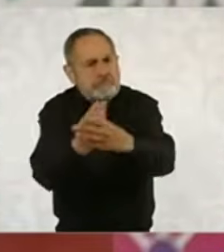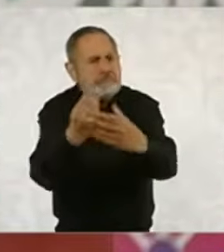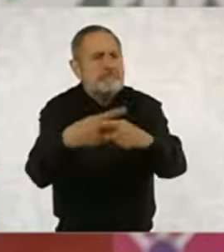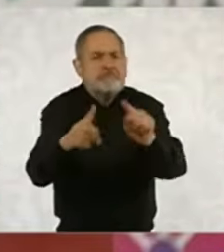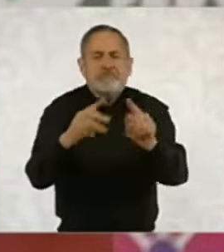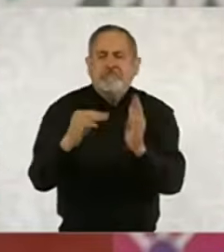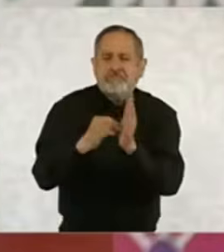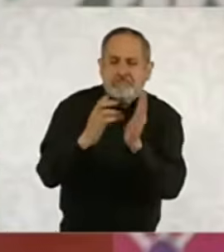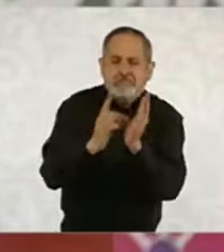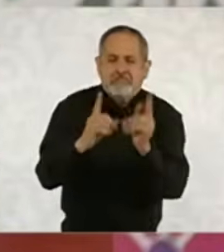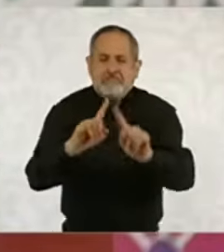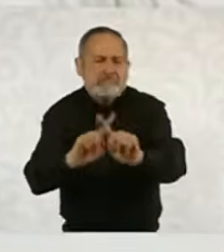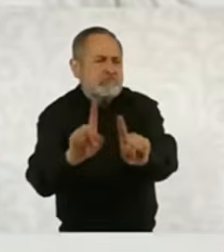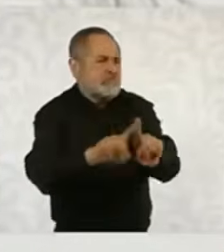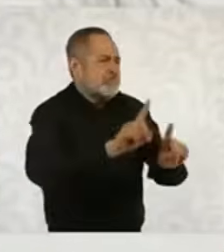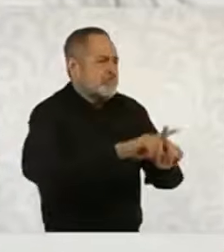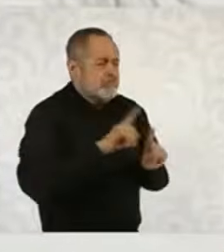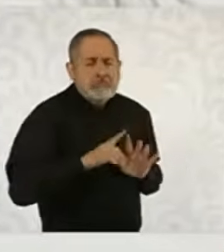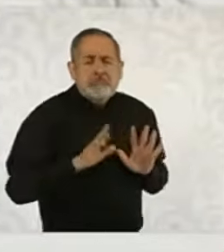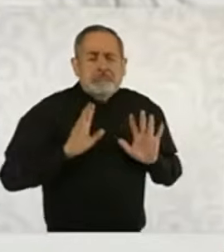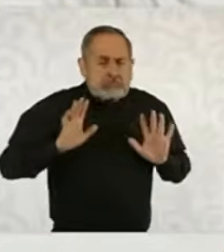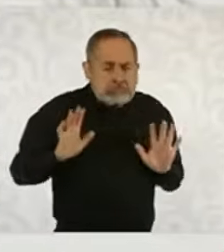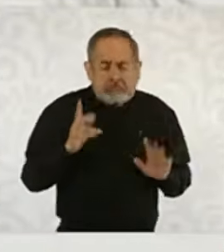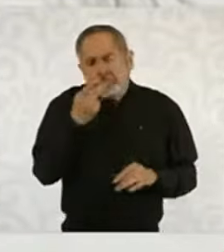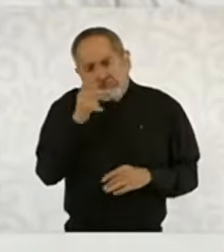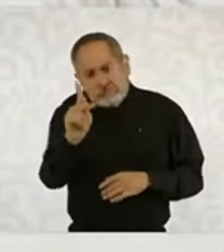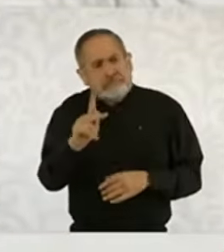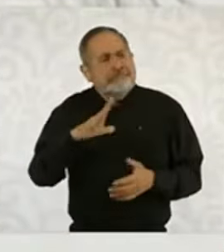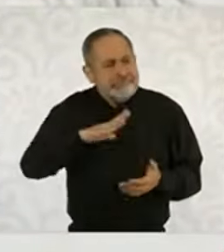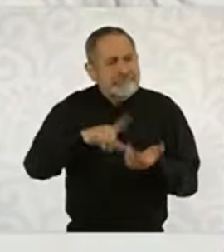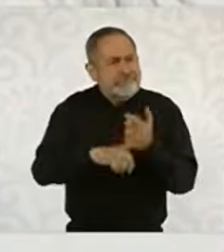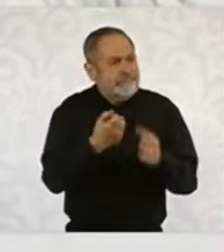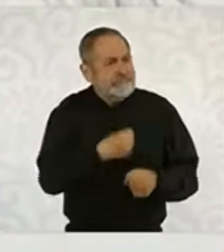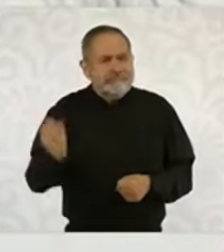modelo educativo. Y por otro lado estamos